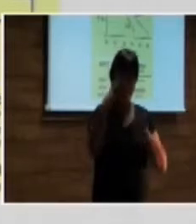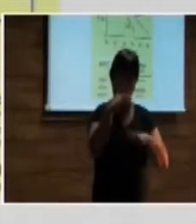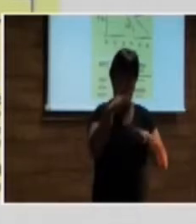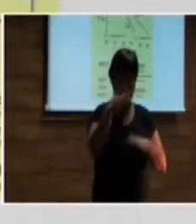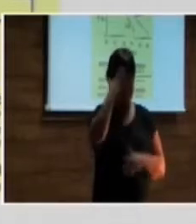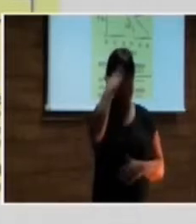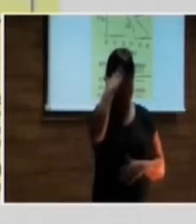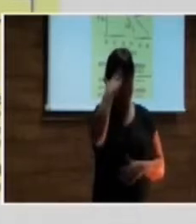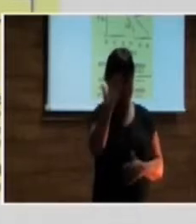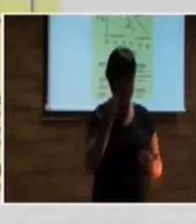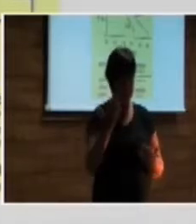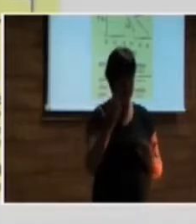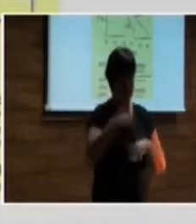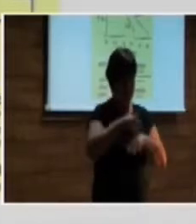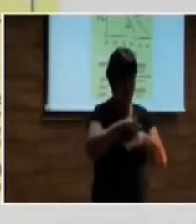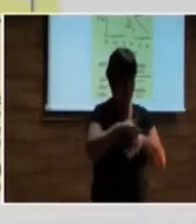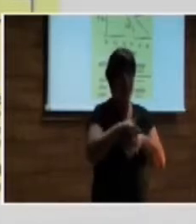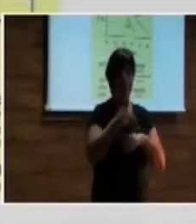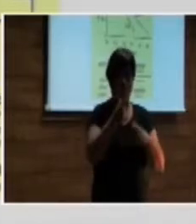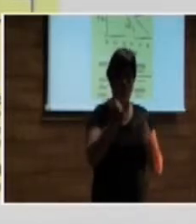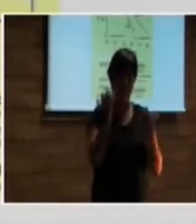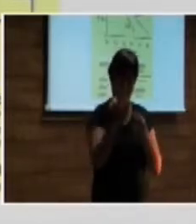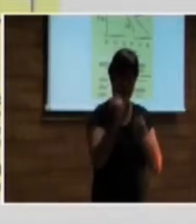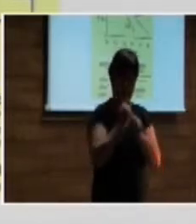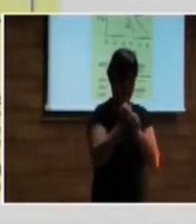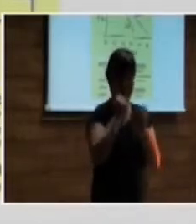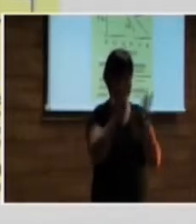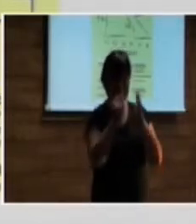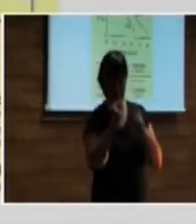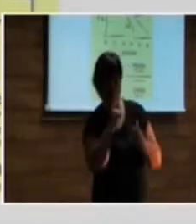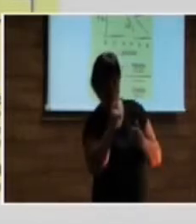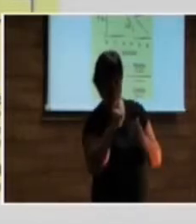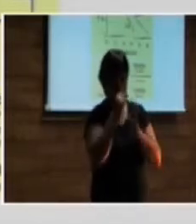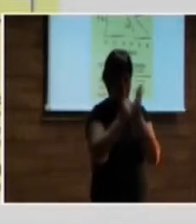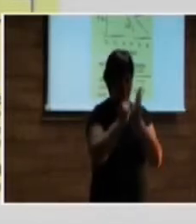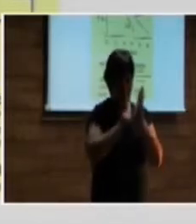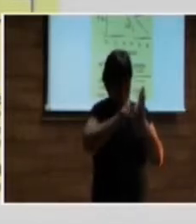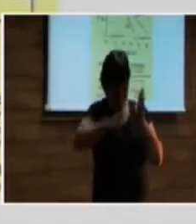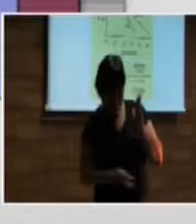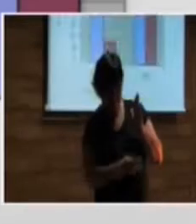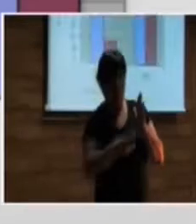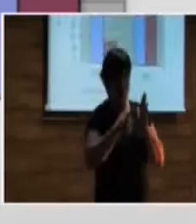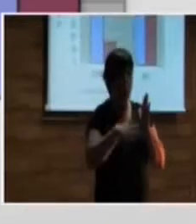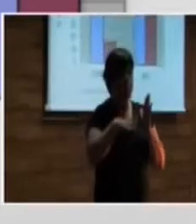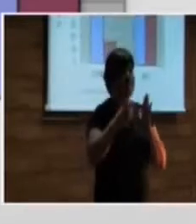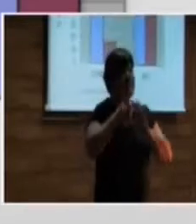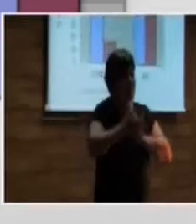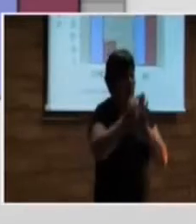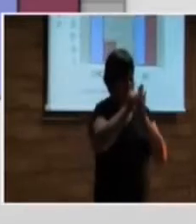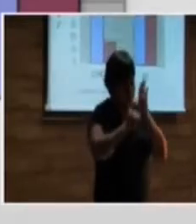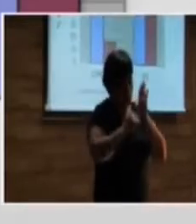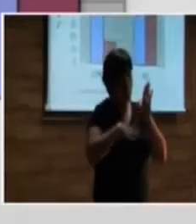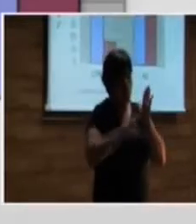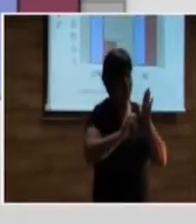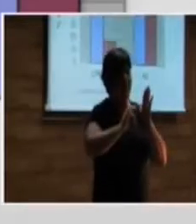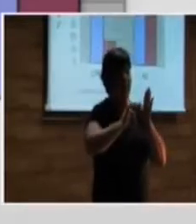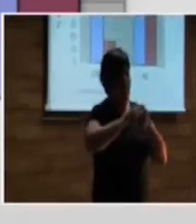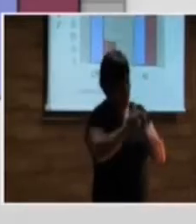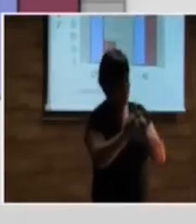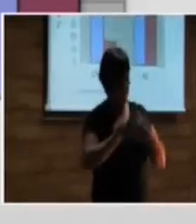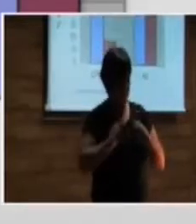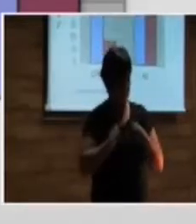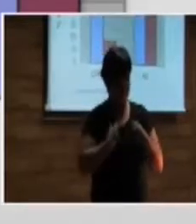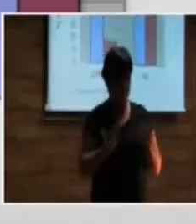trabajar sobre los multifactores, que son un conjunto de problemáticas, todas modificables. Esto vemos, el